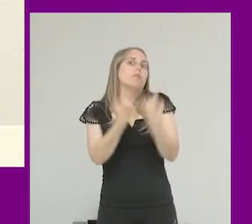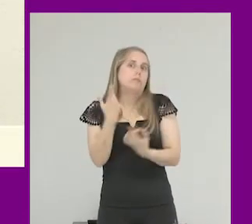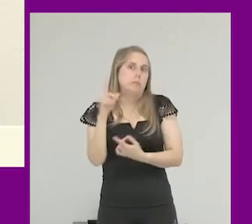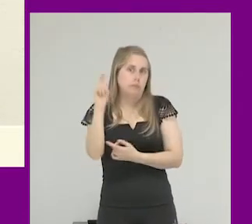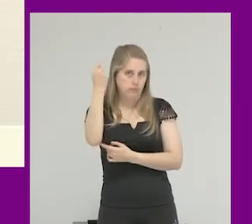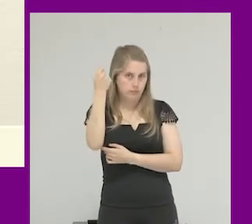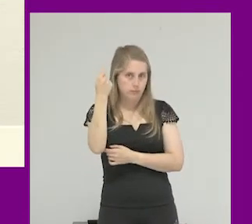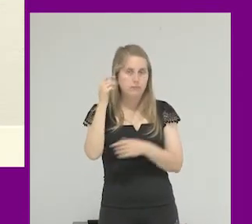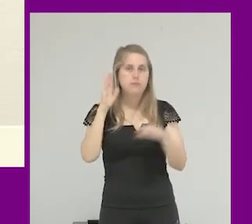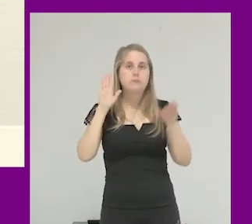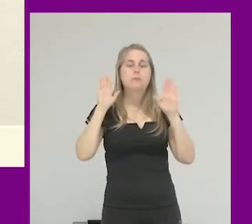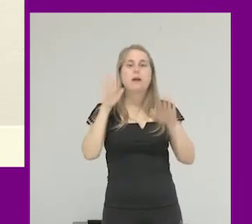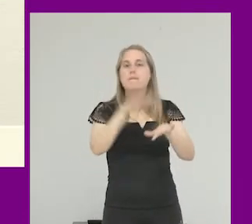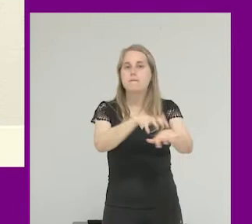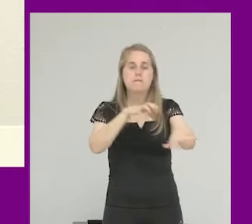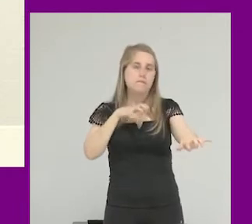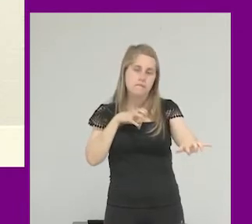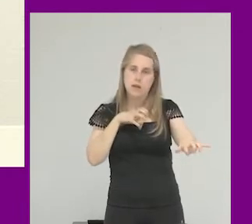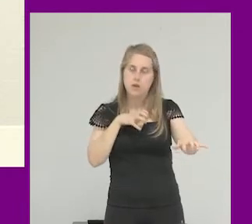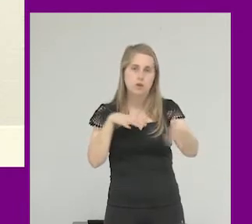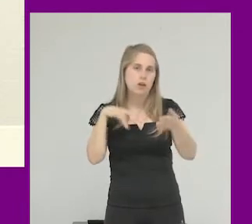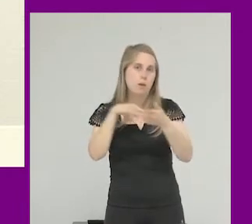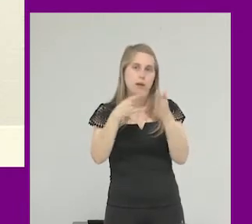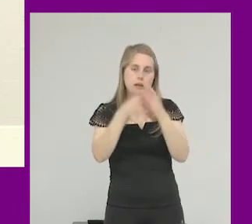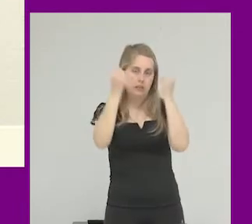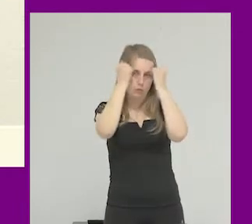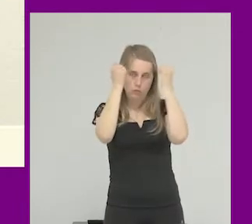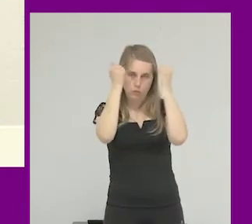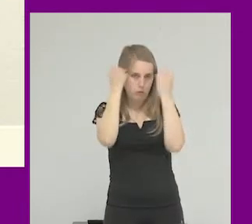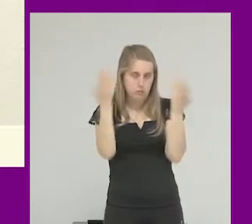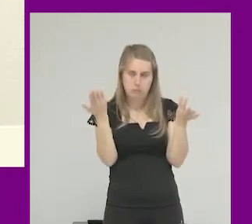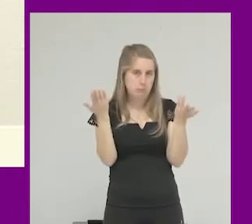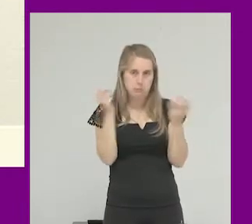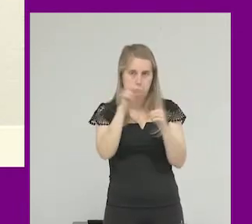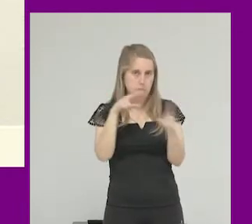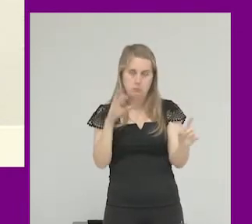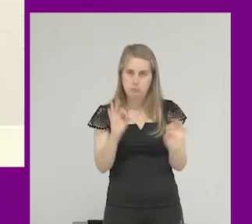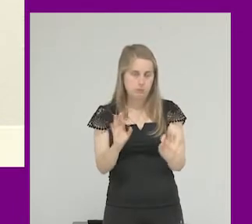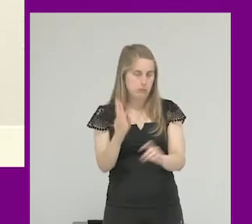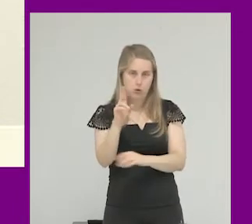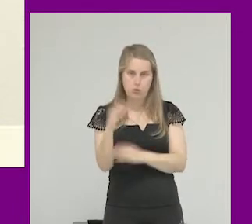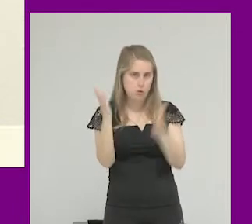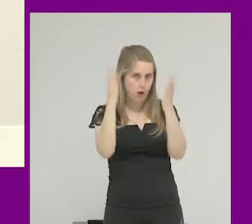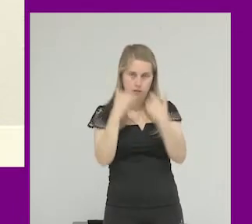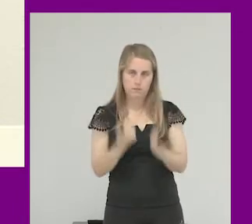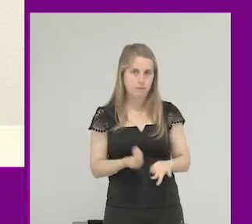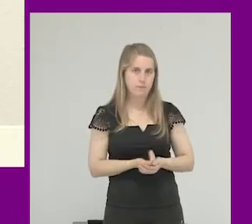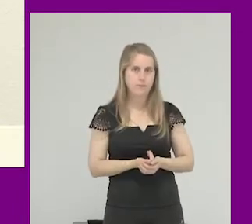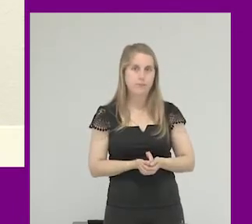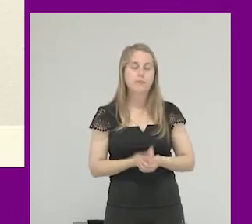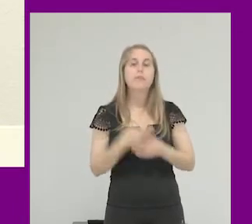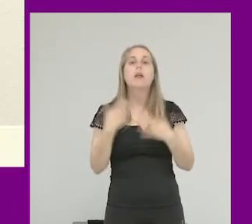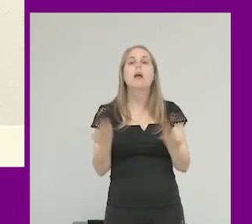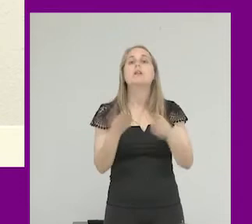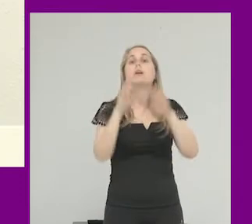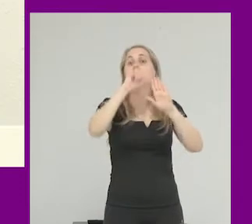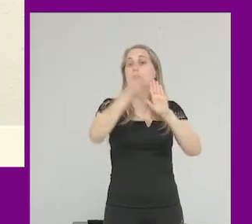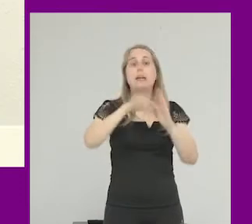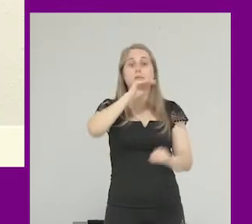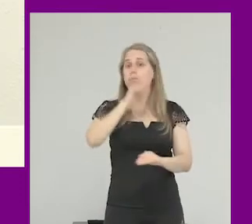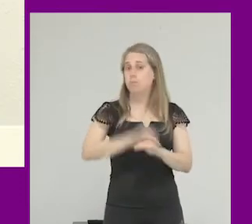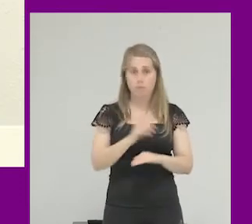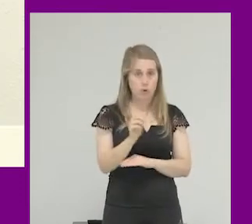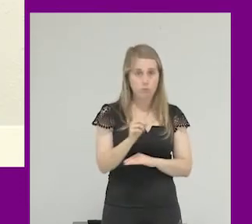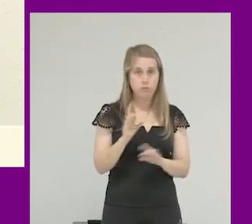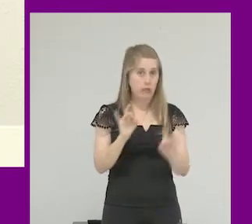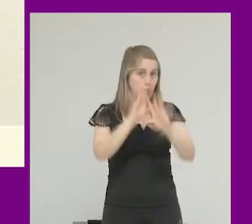pero mayoritariamente los planes de estudio no tienen esa perspectiva. Por tanto, las leyes no se cumplen, lo digo